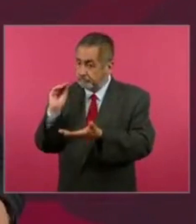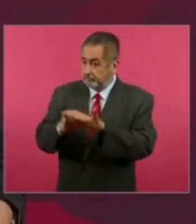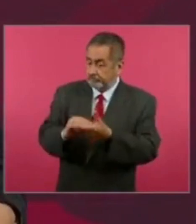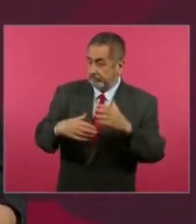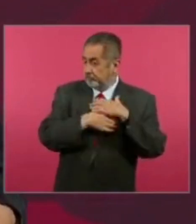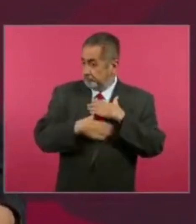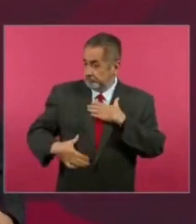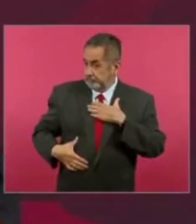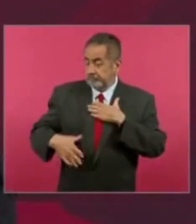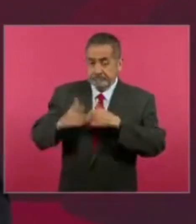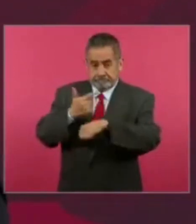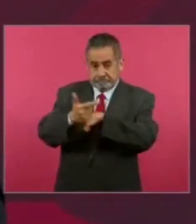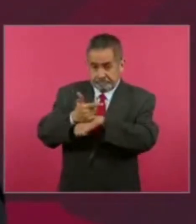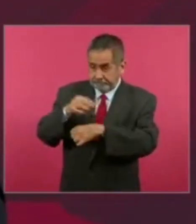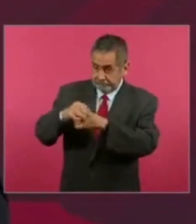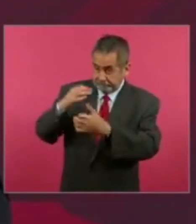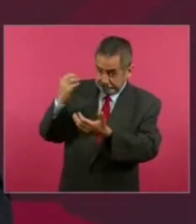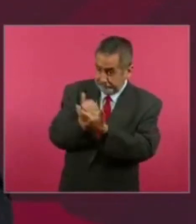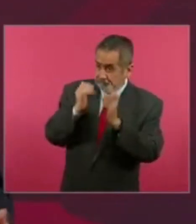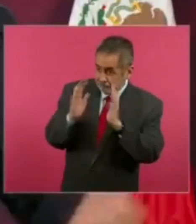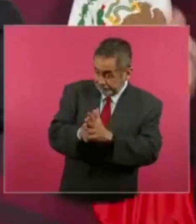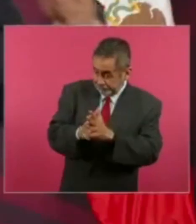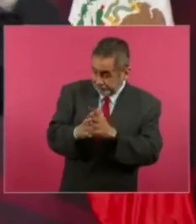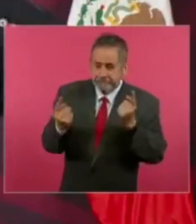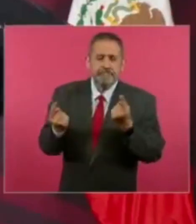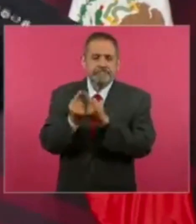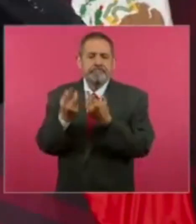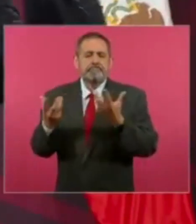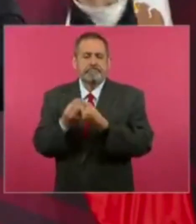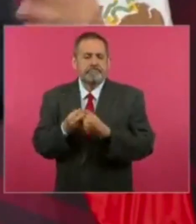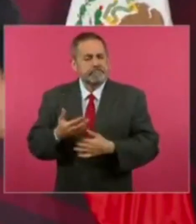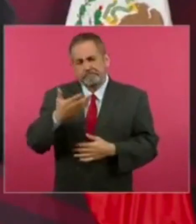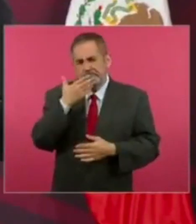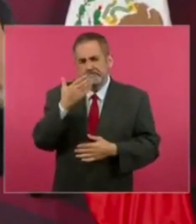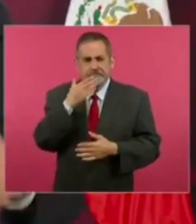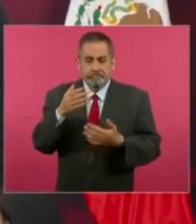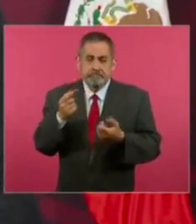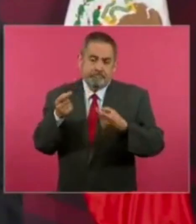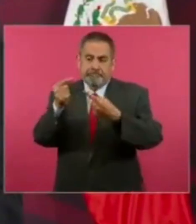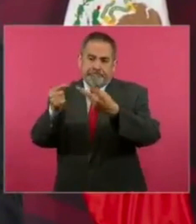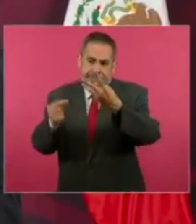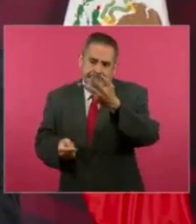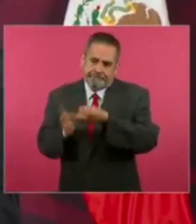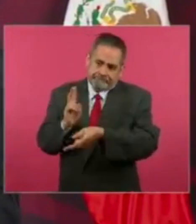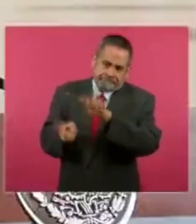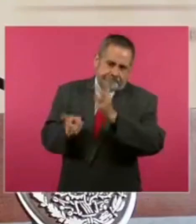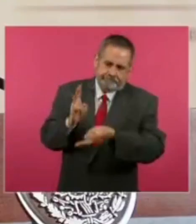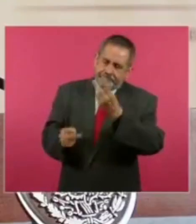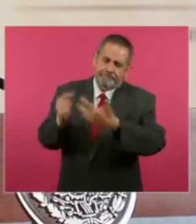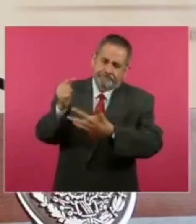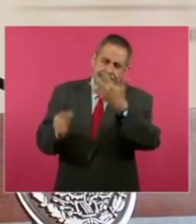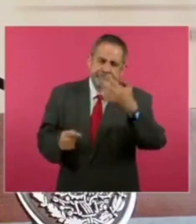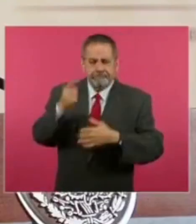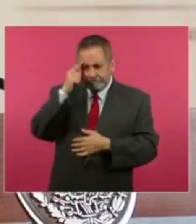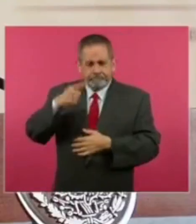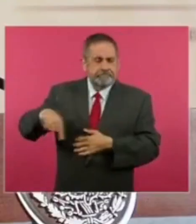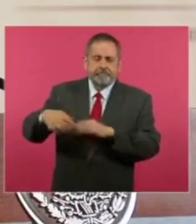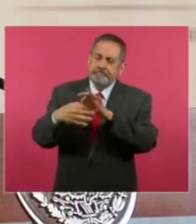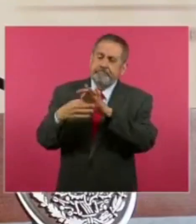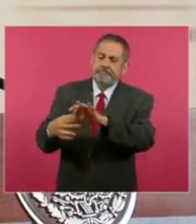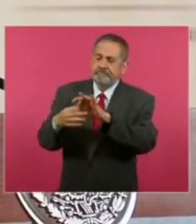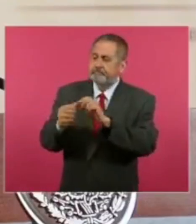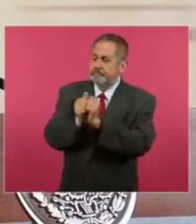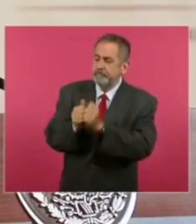como presidente electo. Desde luego que tenemos muchos asuntos que tratar para que